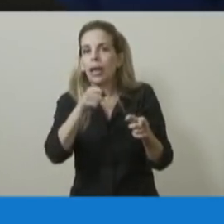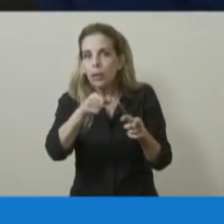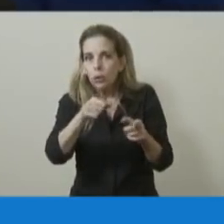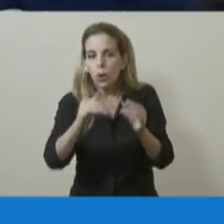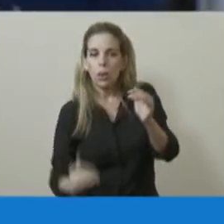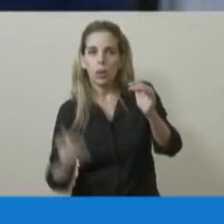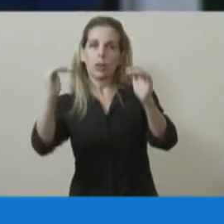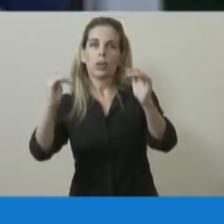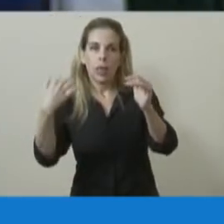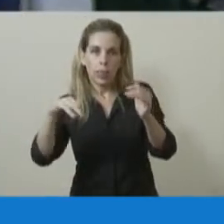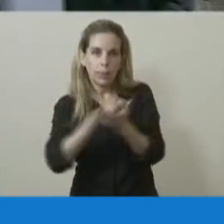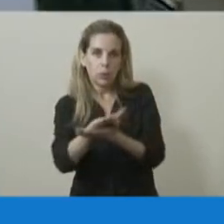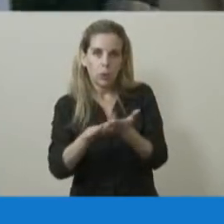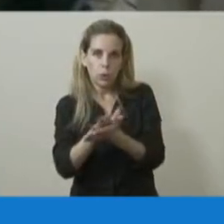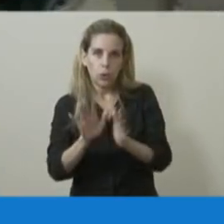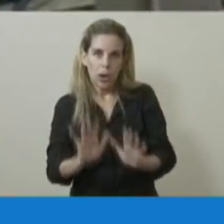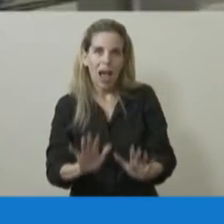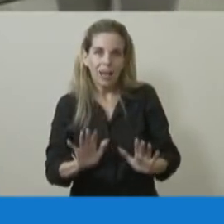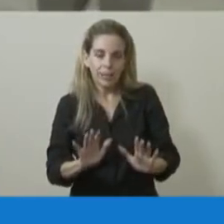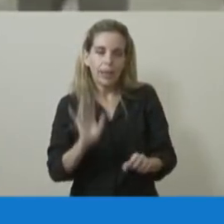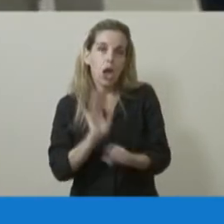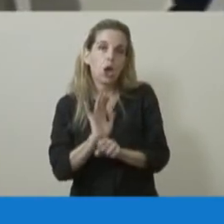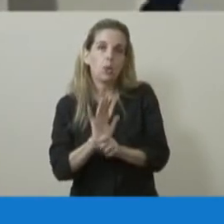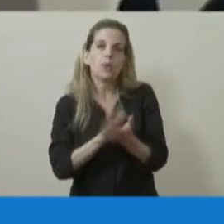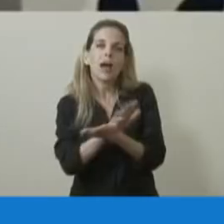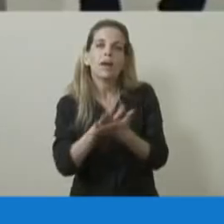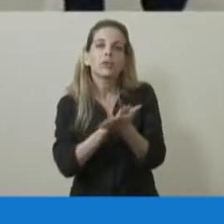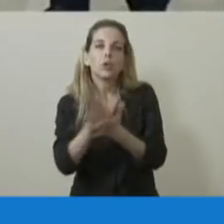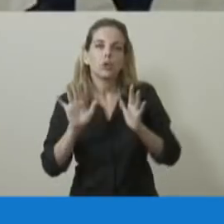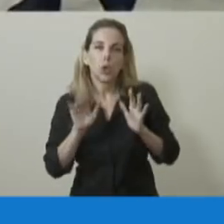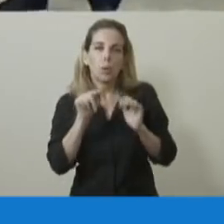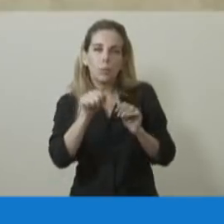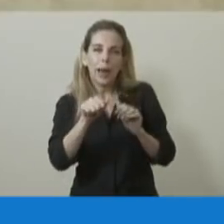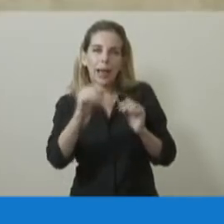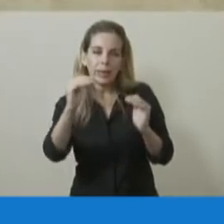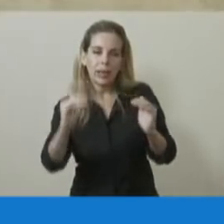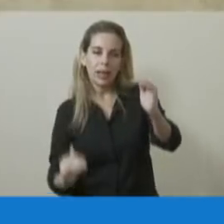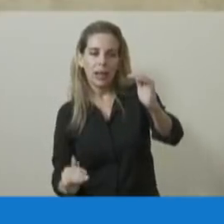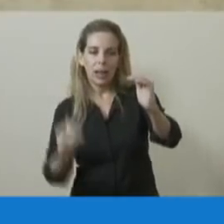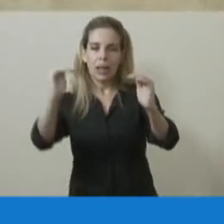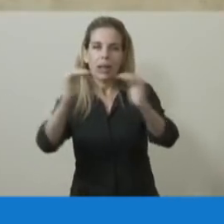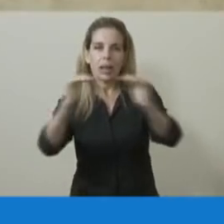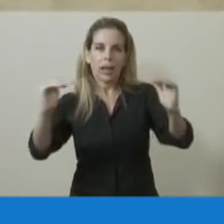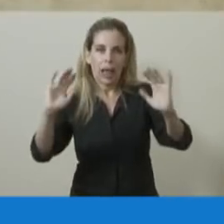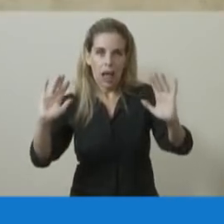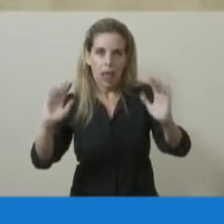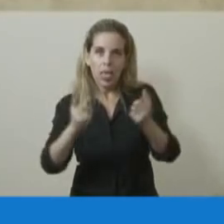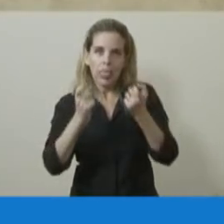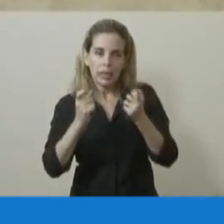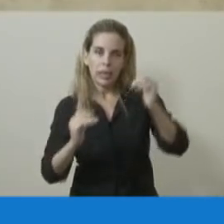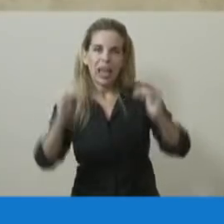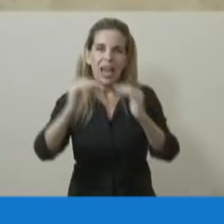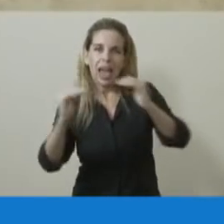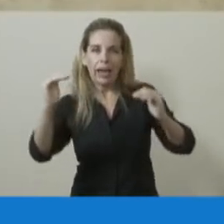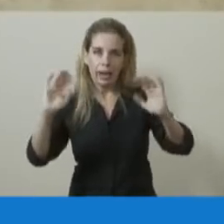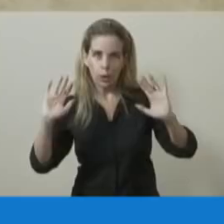justo. De este modo nosotros le estamos poniendo fin a esa inequidad. Que es una inequidad además que tenemos que ver en todo el